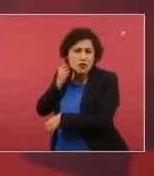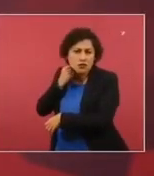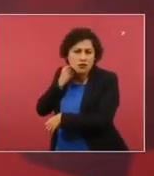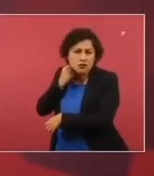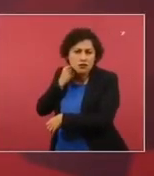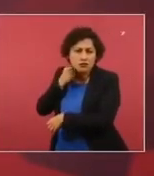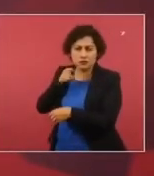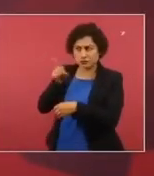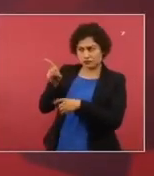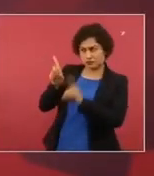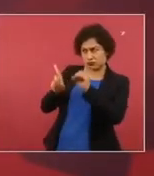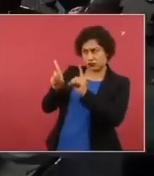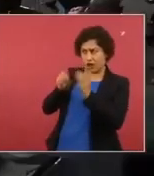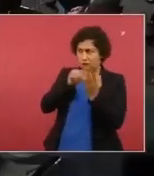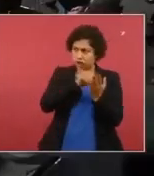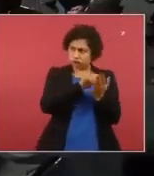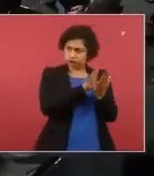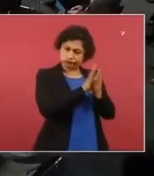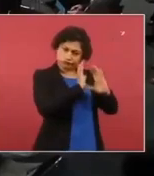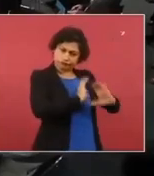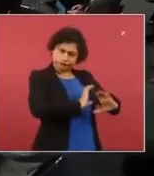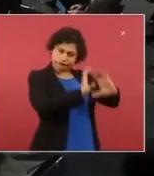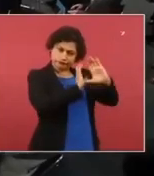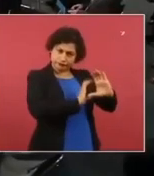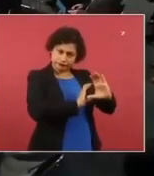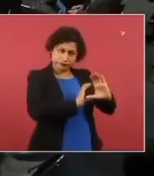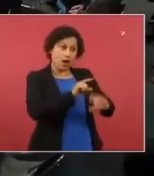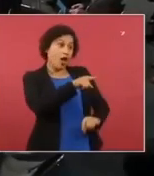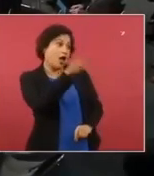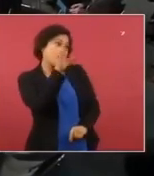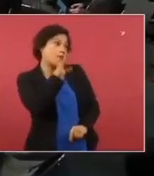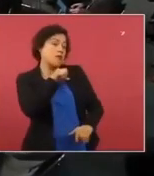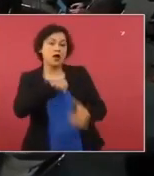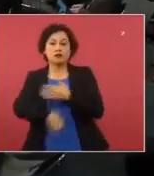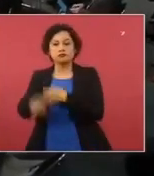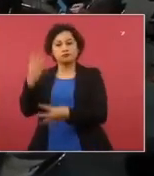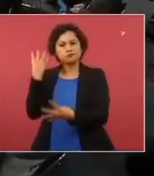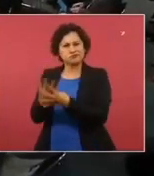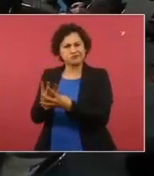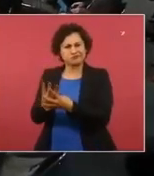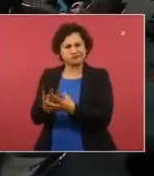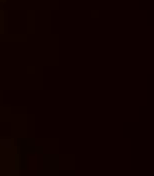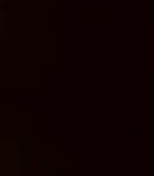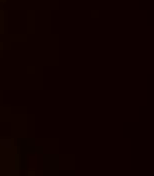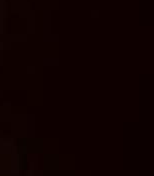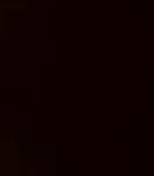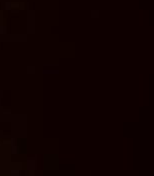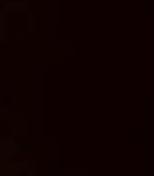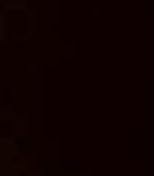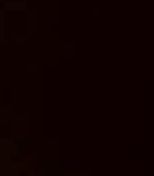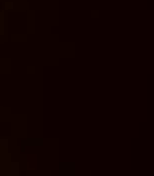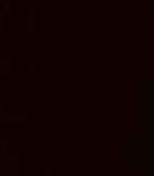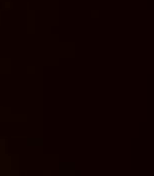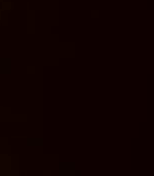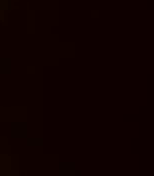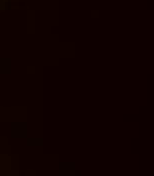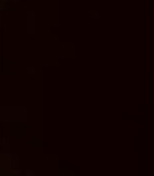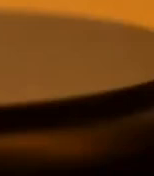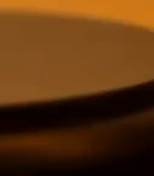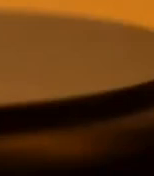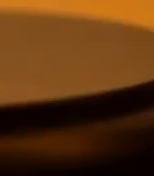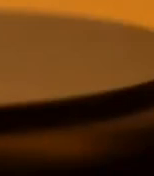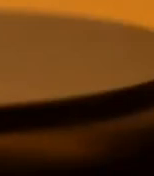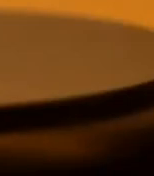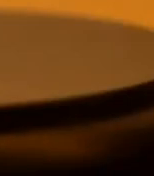que vetará este dictamen porque no necesita castigar a quien lo insulte. Señores políticos, seamos claros, antes de volver a